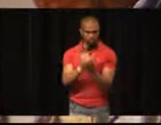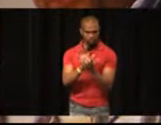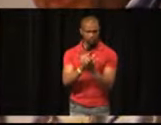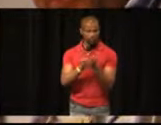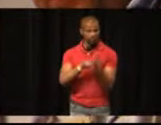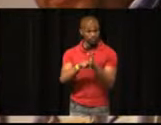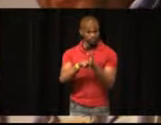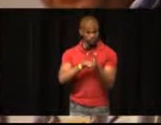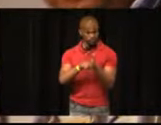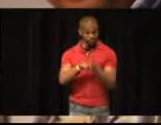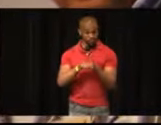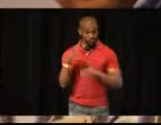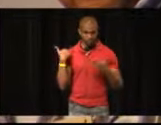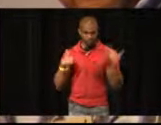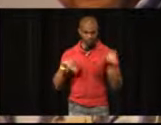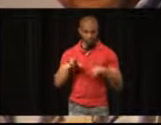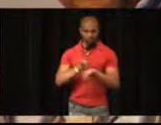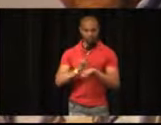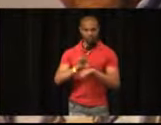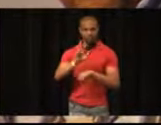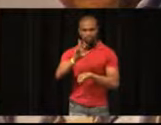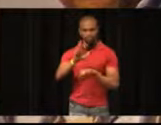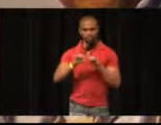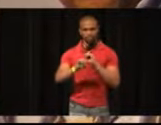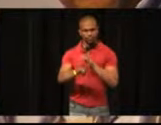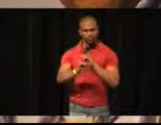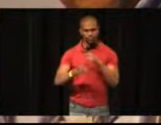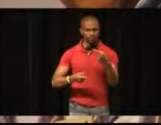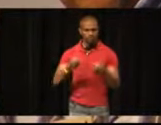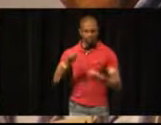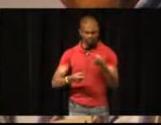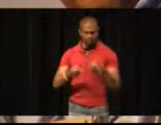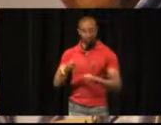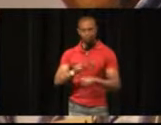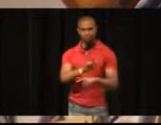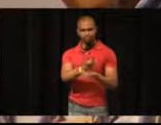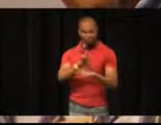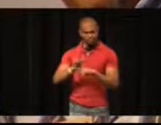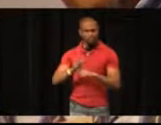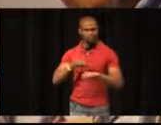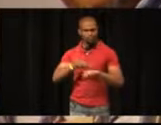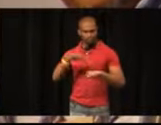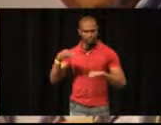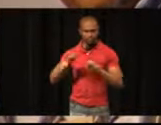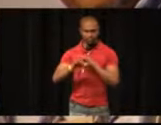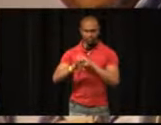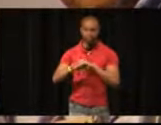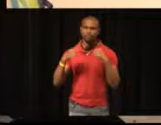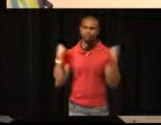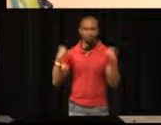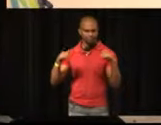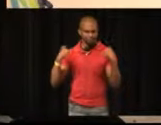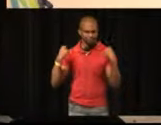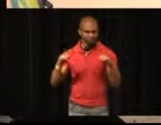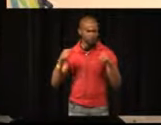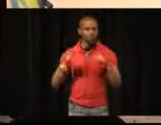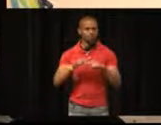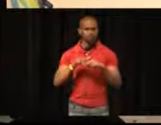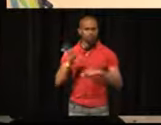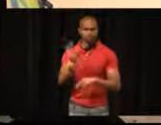de investigación. Está estudiando en un doctorado en educación, una maestría en educación física, ambas por